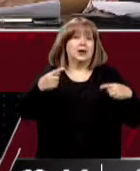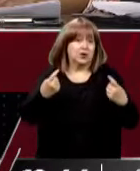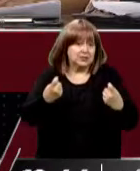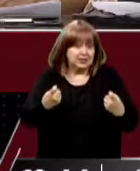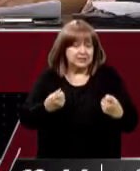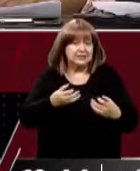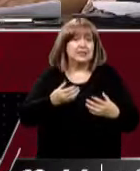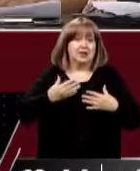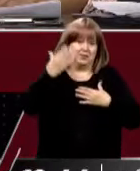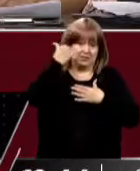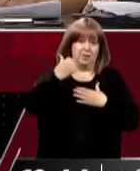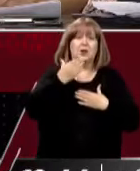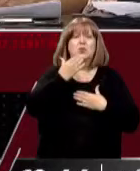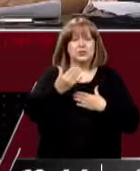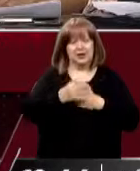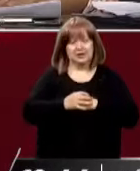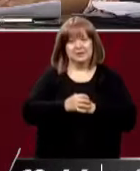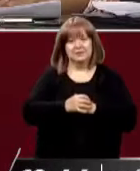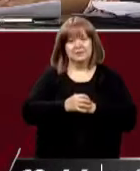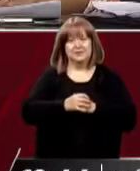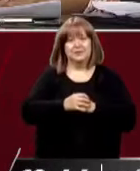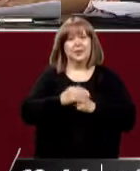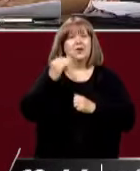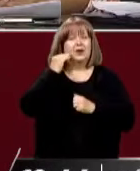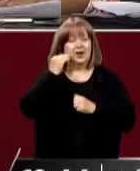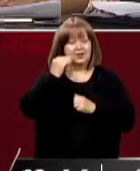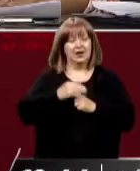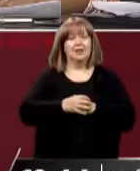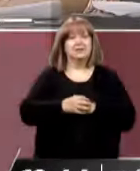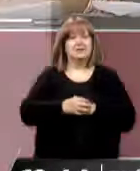lo necesiten. Muchísimas gracias, Gabriel. Que tengas buena tarde. Eikaimuten. Eukayal.